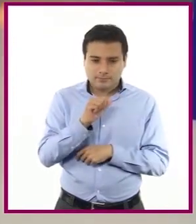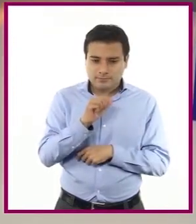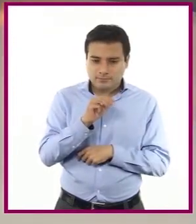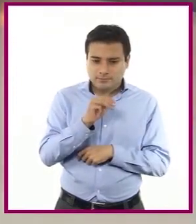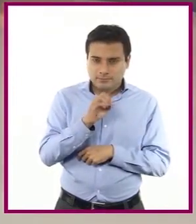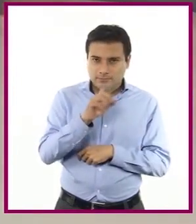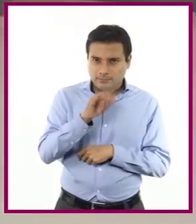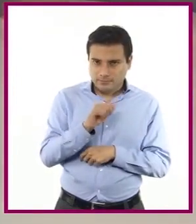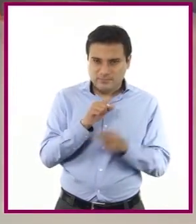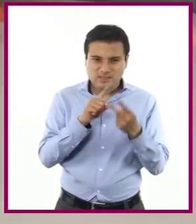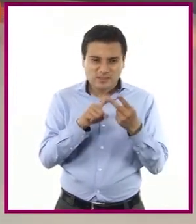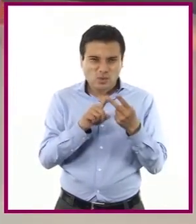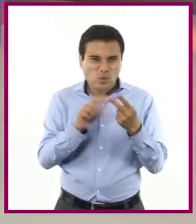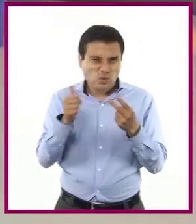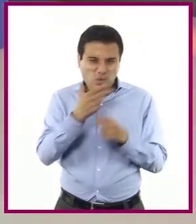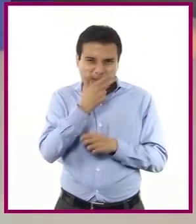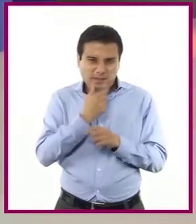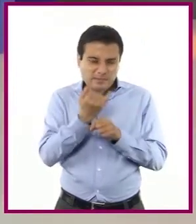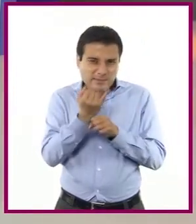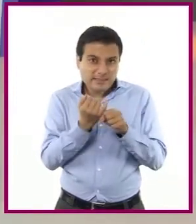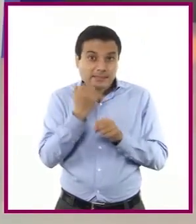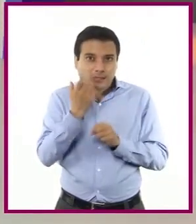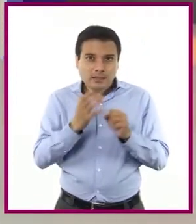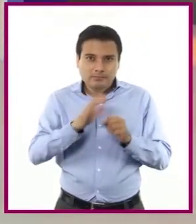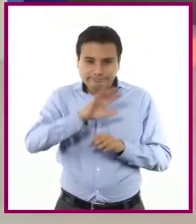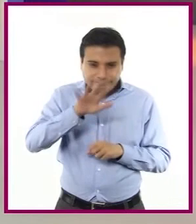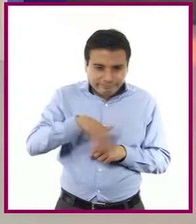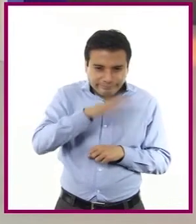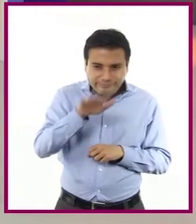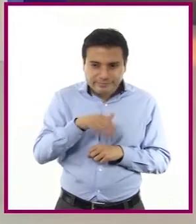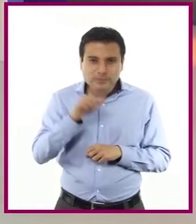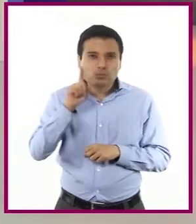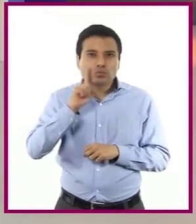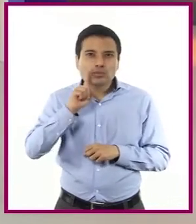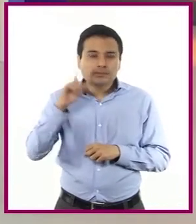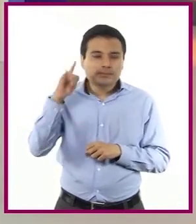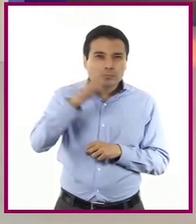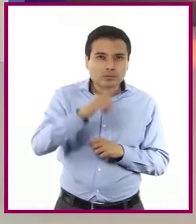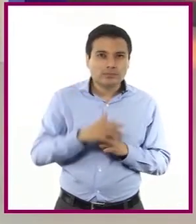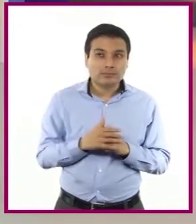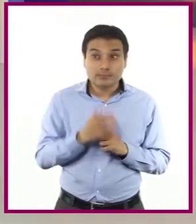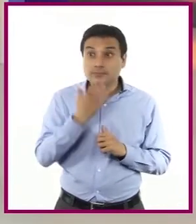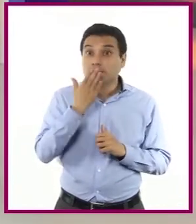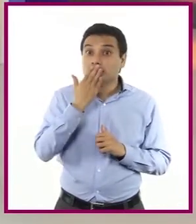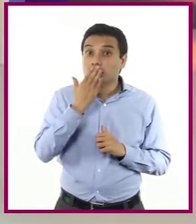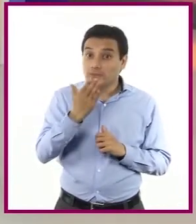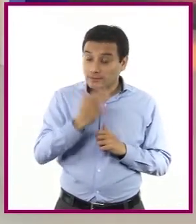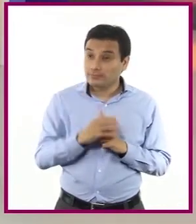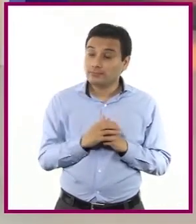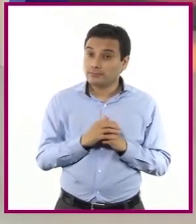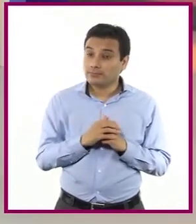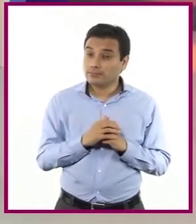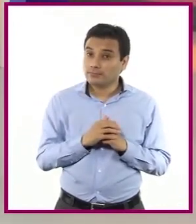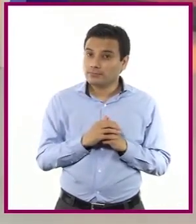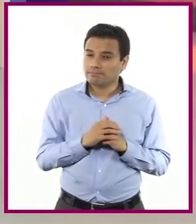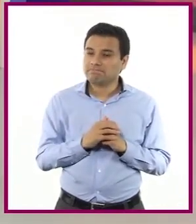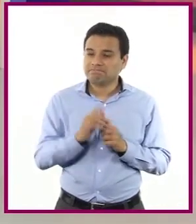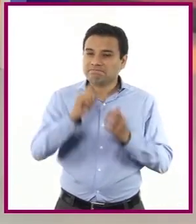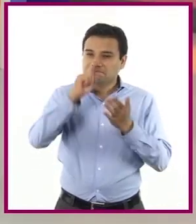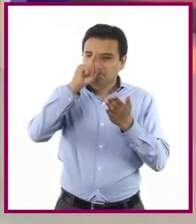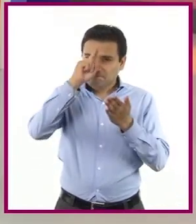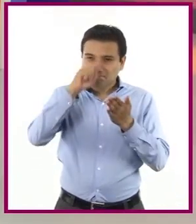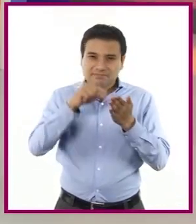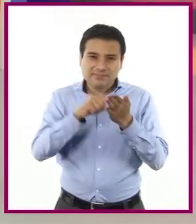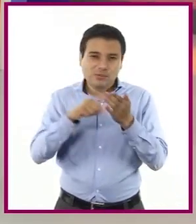un investigador que desea encontrar los restos del avión que ella pilotaba. ¡Bien hecho! Estoy segura de